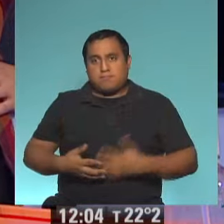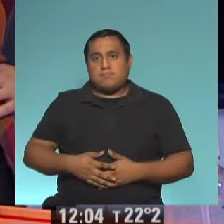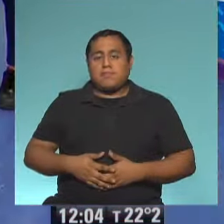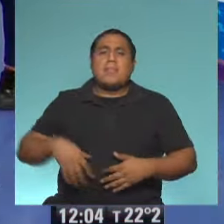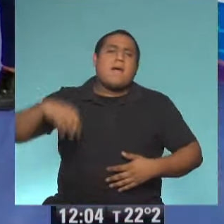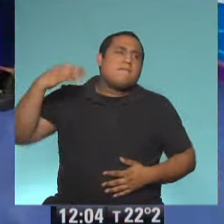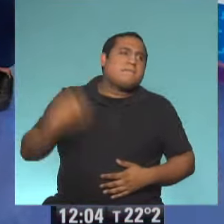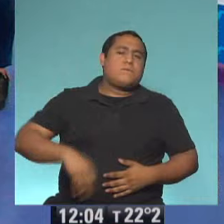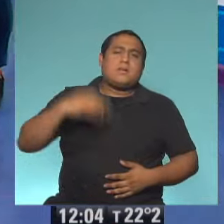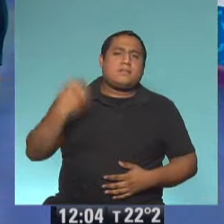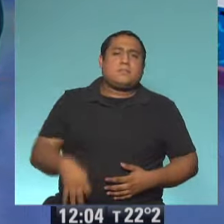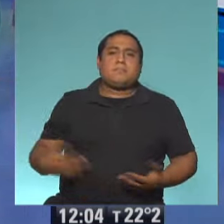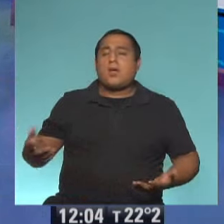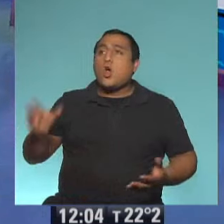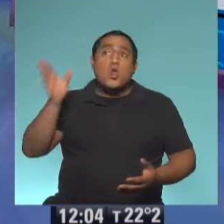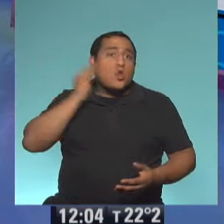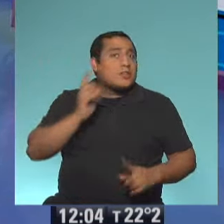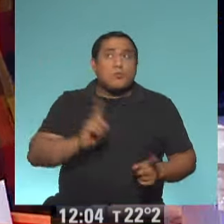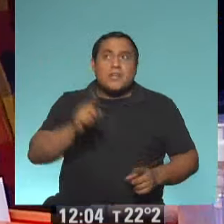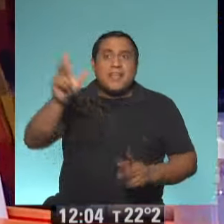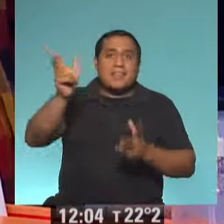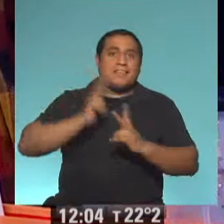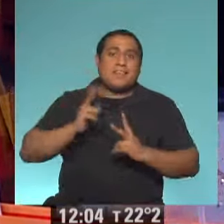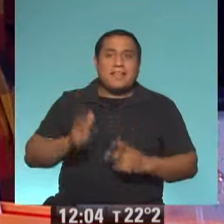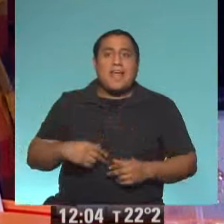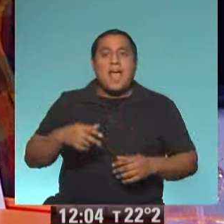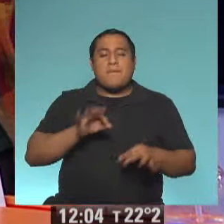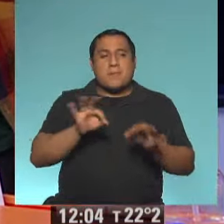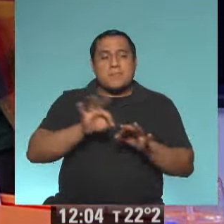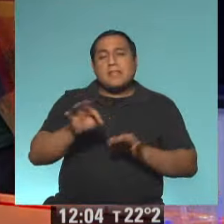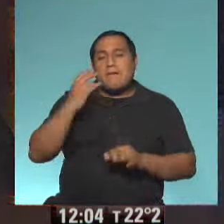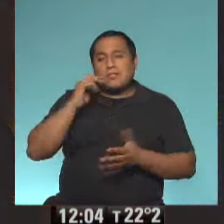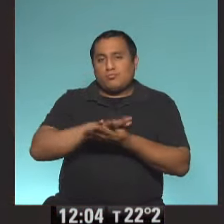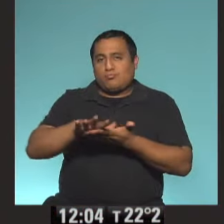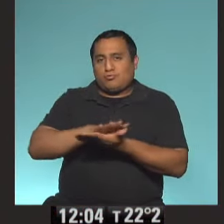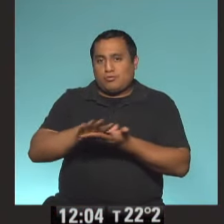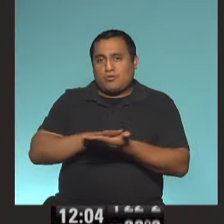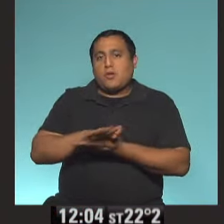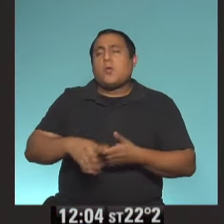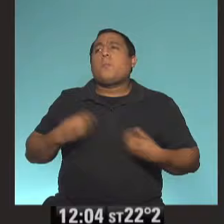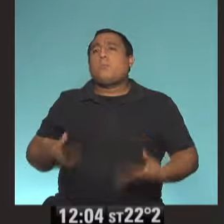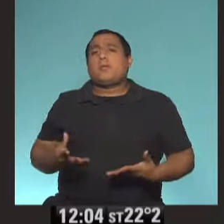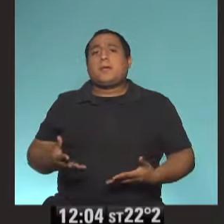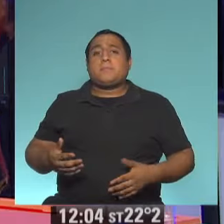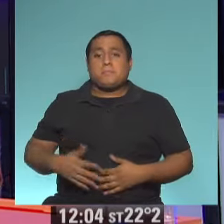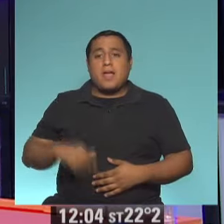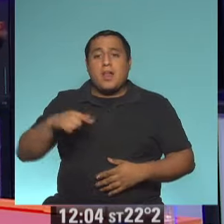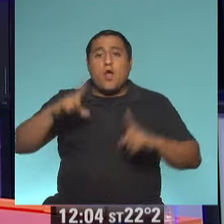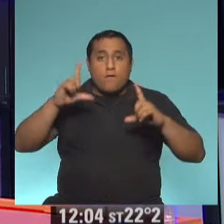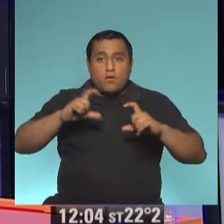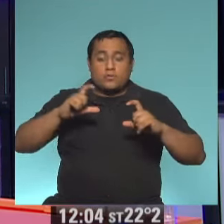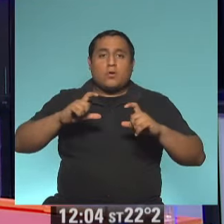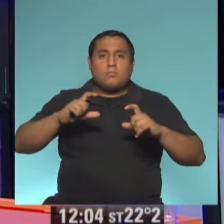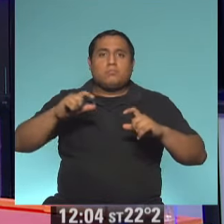Está buenísimo. No se escucha. A ver, la gente técnica ahí solucionando. Porque, señor, tenemos que ver las fotos de todo